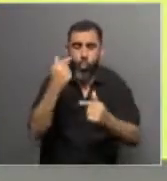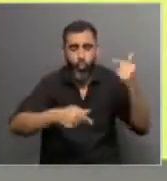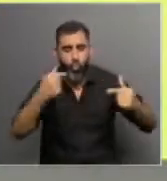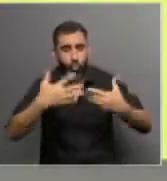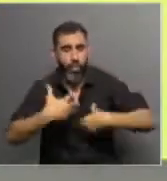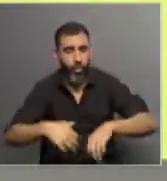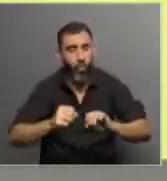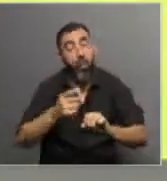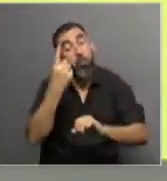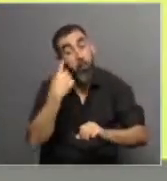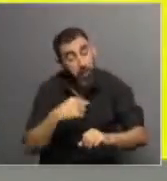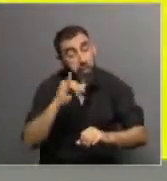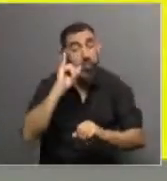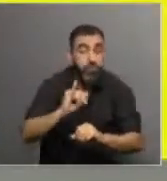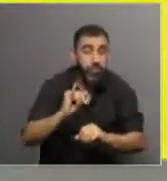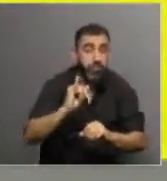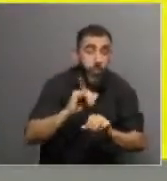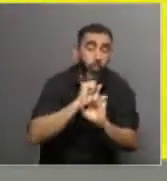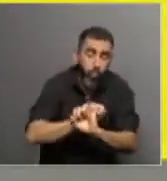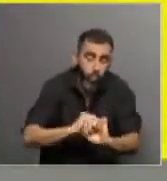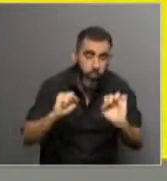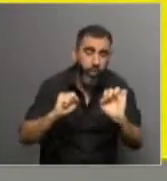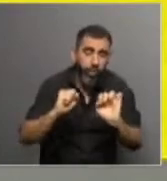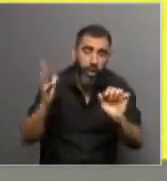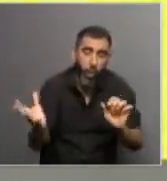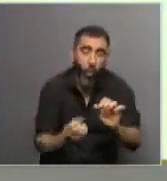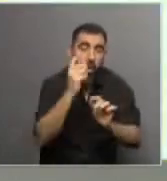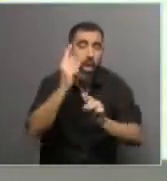expectativa, pero como para poder profundizar